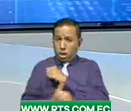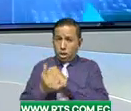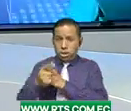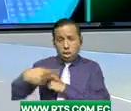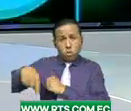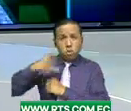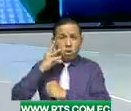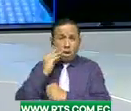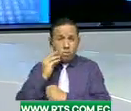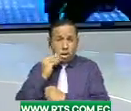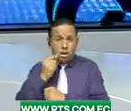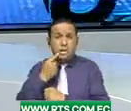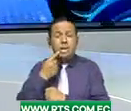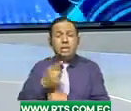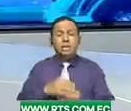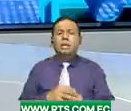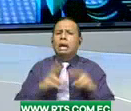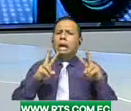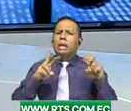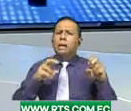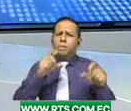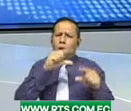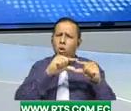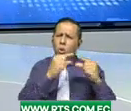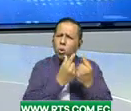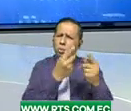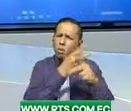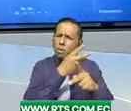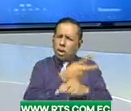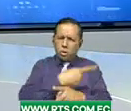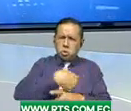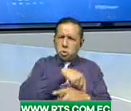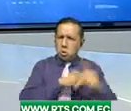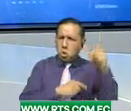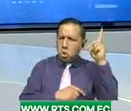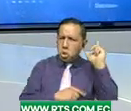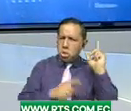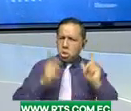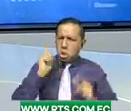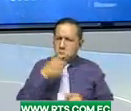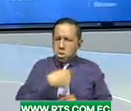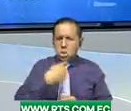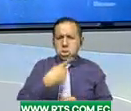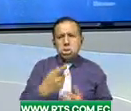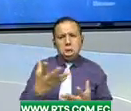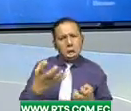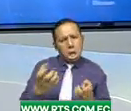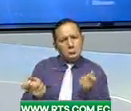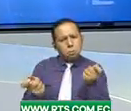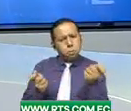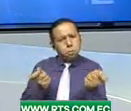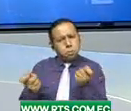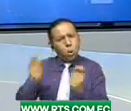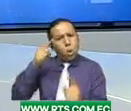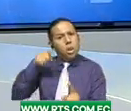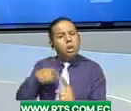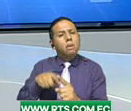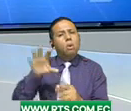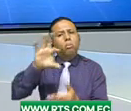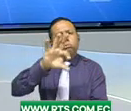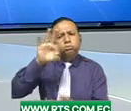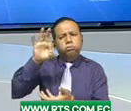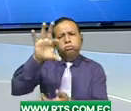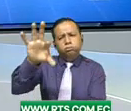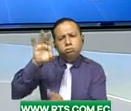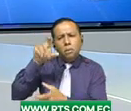narcotráfico busca tener injerencia en la designación de autoridades policiales o la política en países de la región. El analista